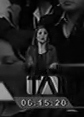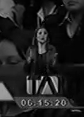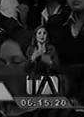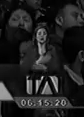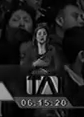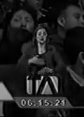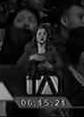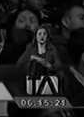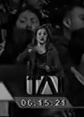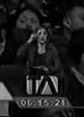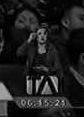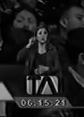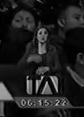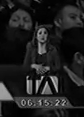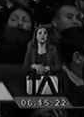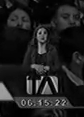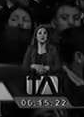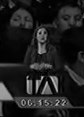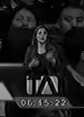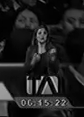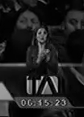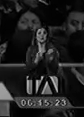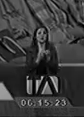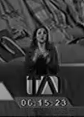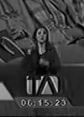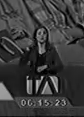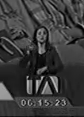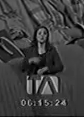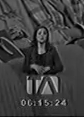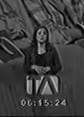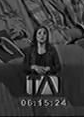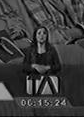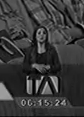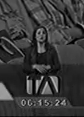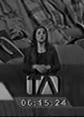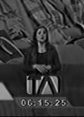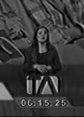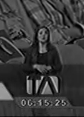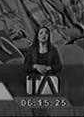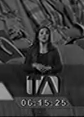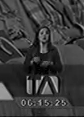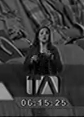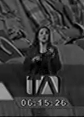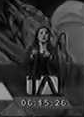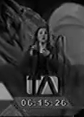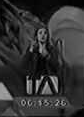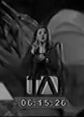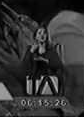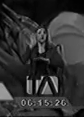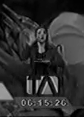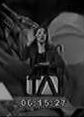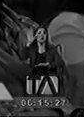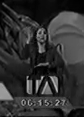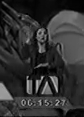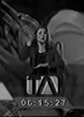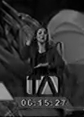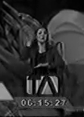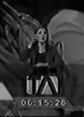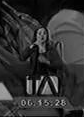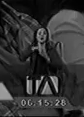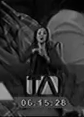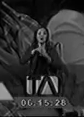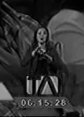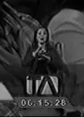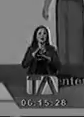de aprender. Darles apoyo en todo lo que necesiten. Estos son algunos de los compromisos que asumieron los docentes de la capital